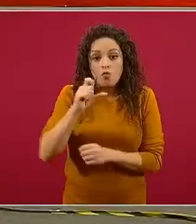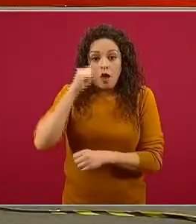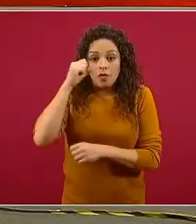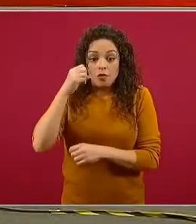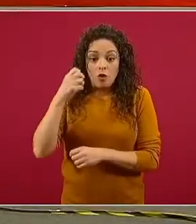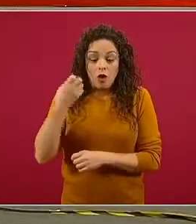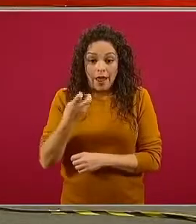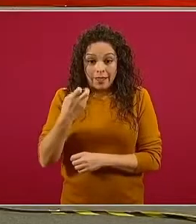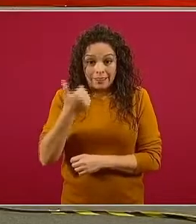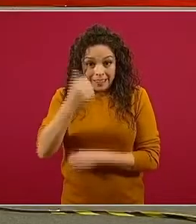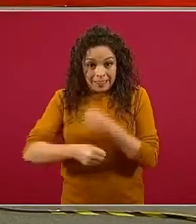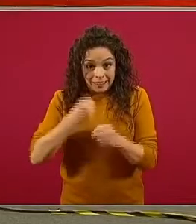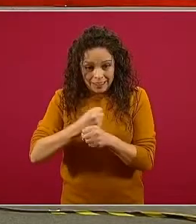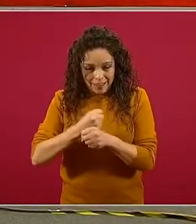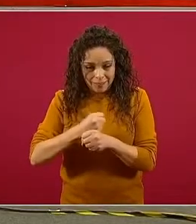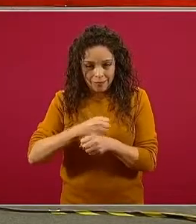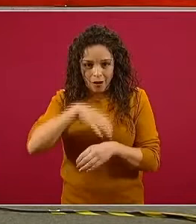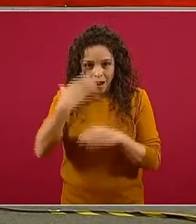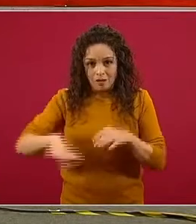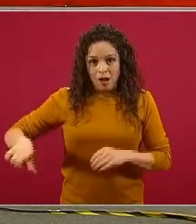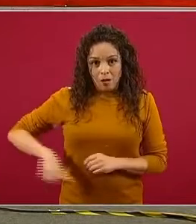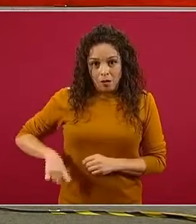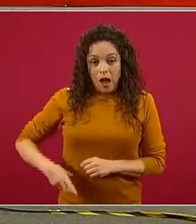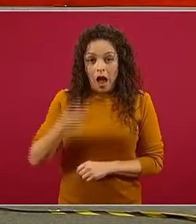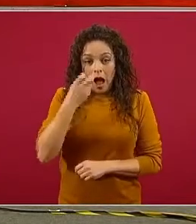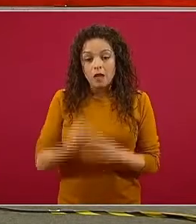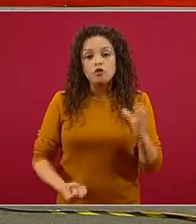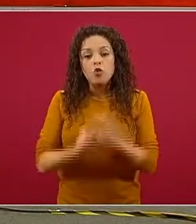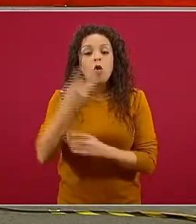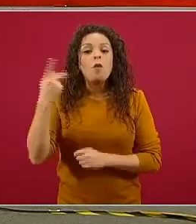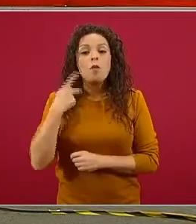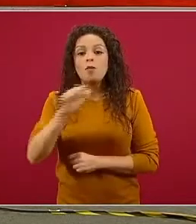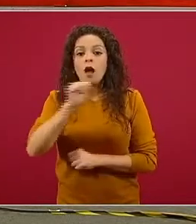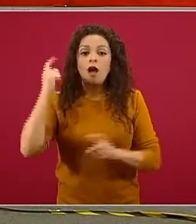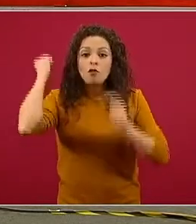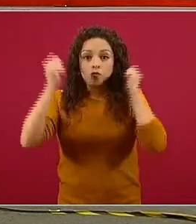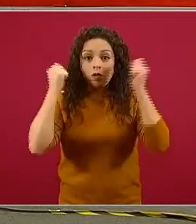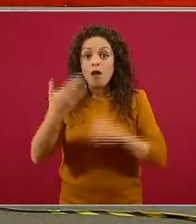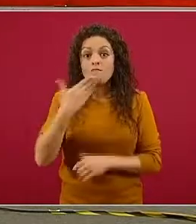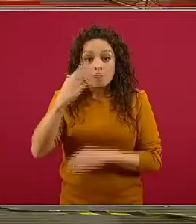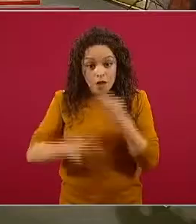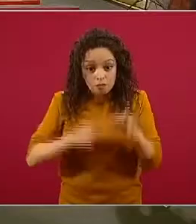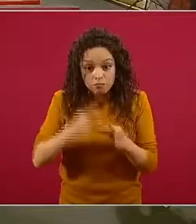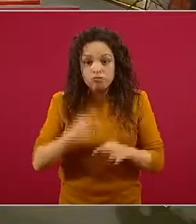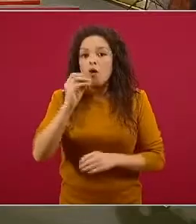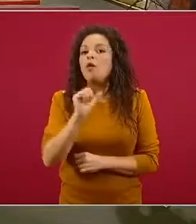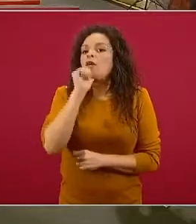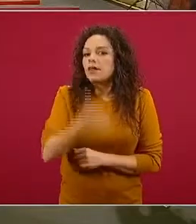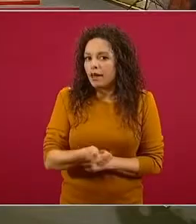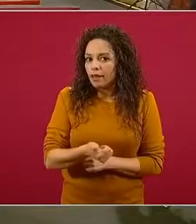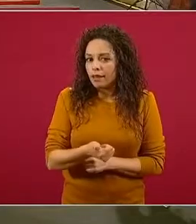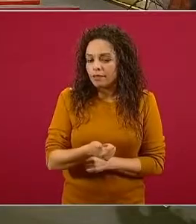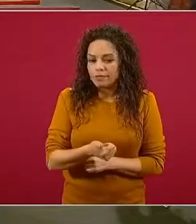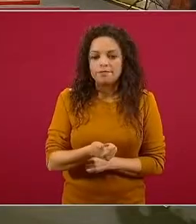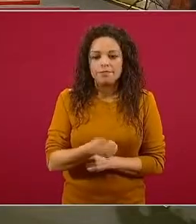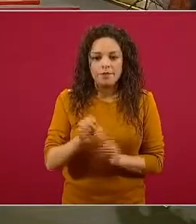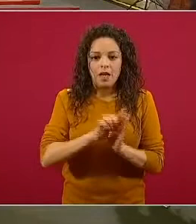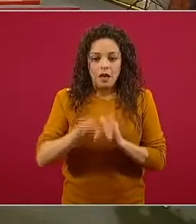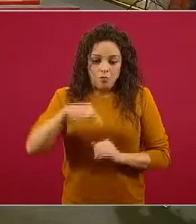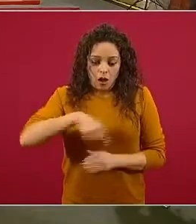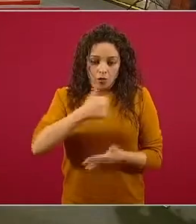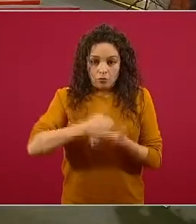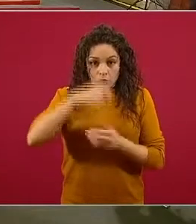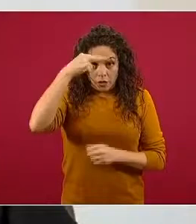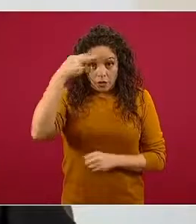verán si la nueva política turística dio resultado o no dio resultado. Como lo hicimos en la Ciudad de México, en 4 años